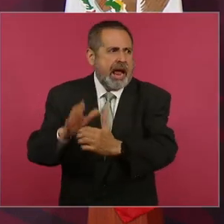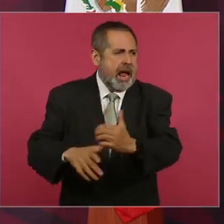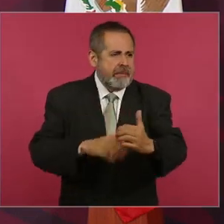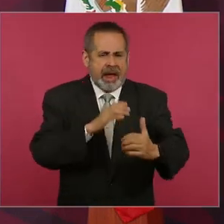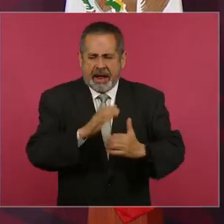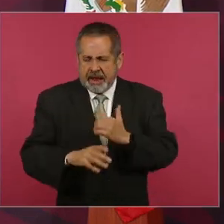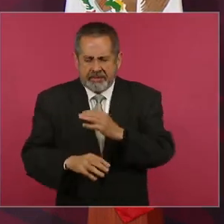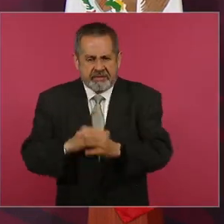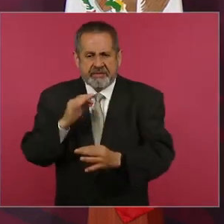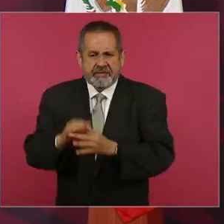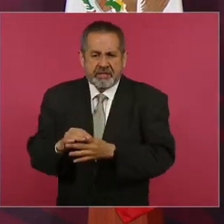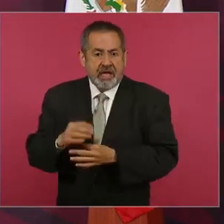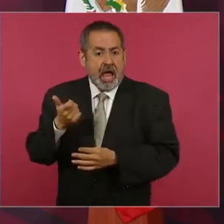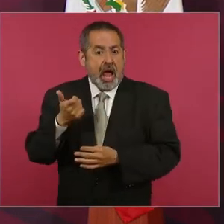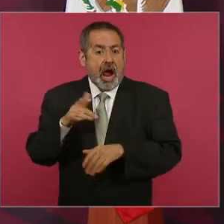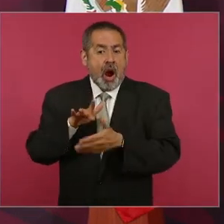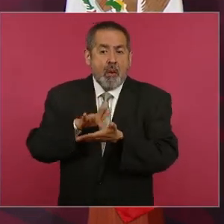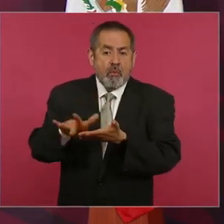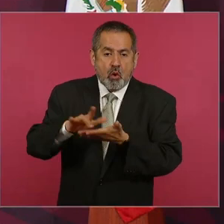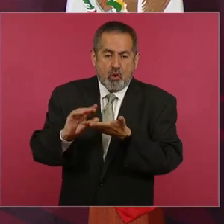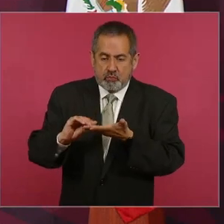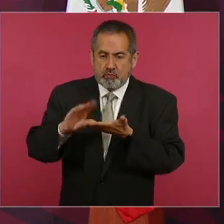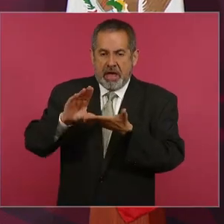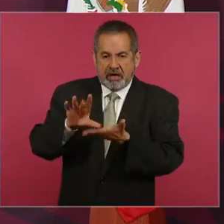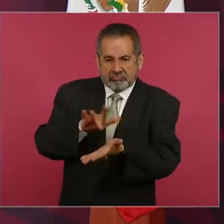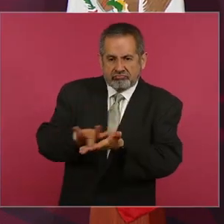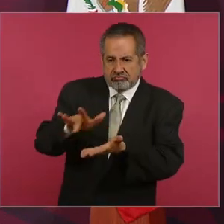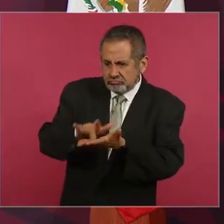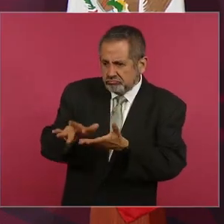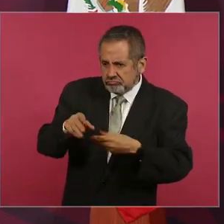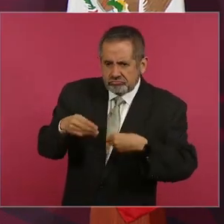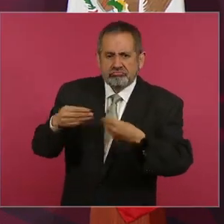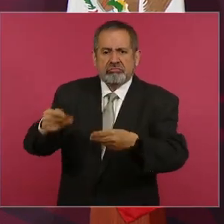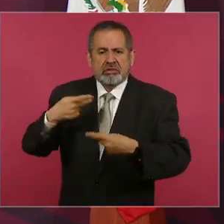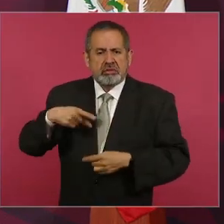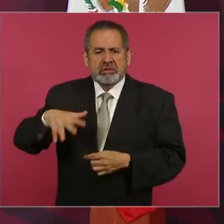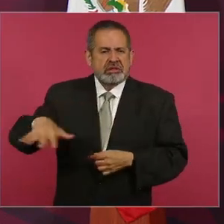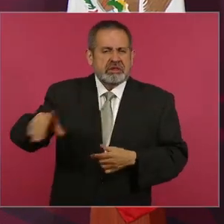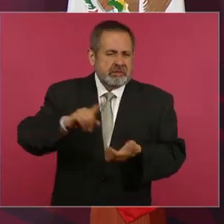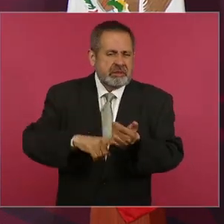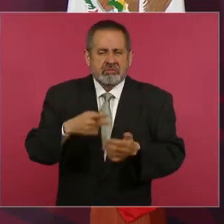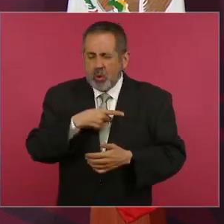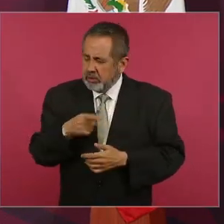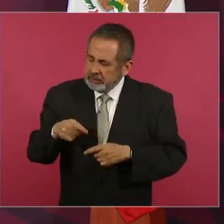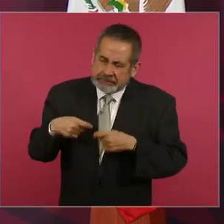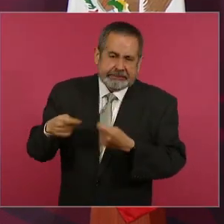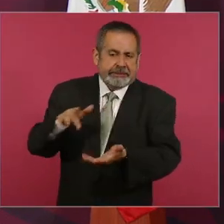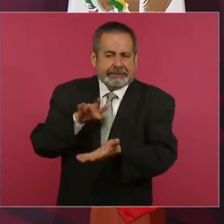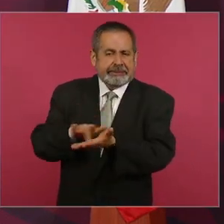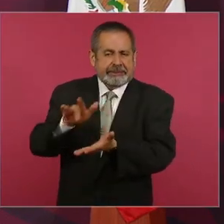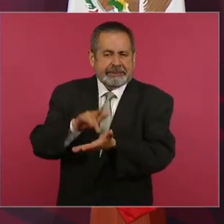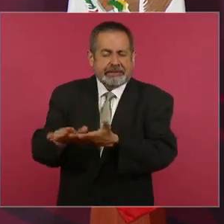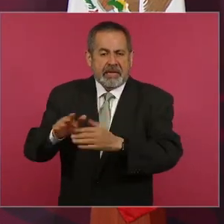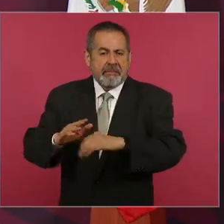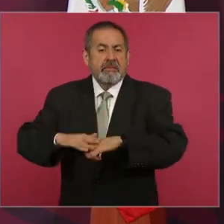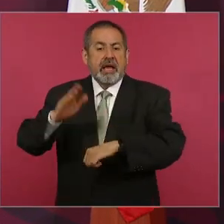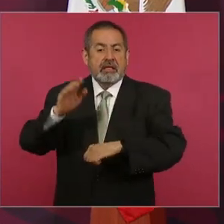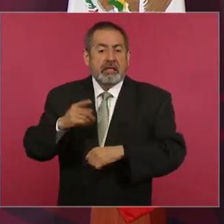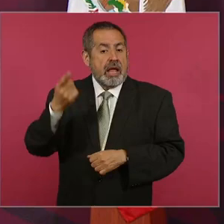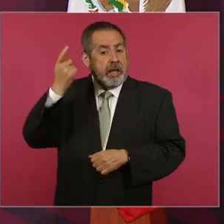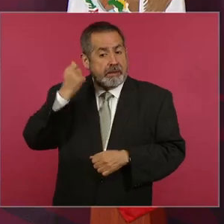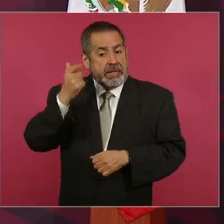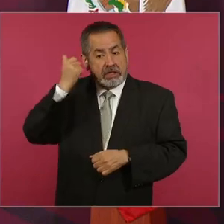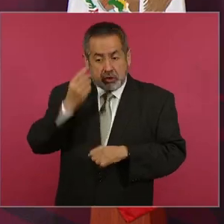aumentar los apoyos al pueblo, sobre todo a los pobres, va a aumentar la